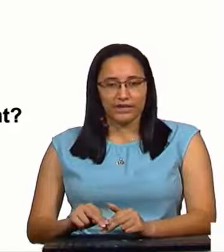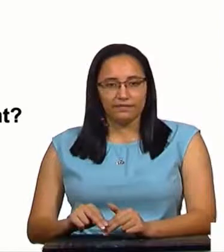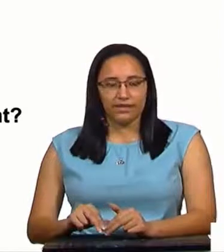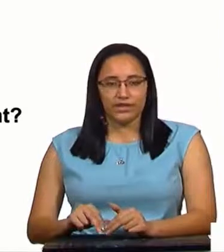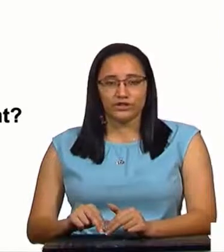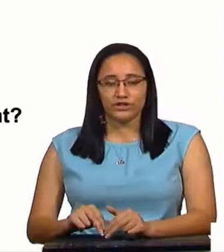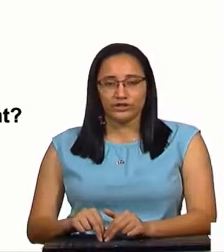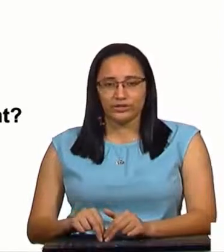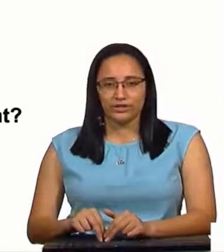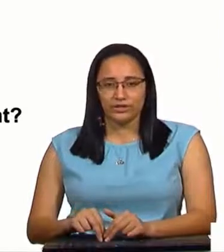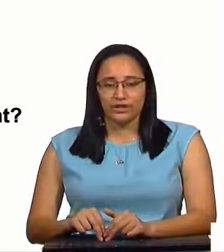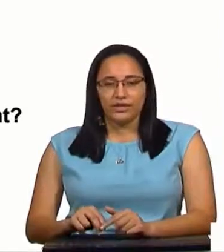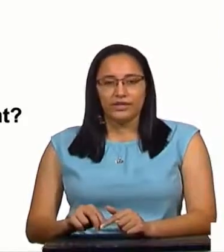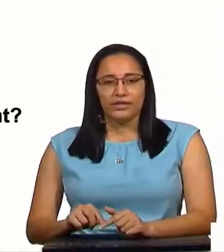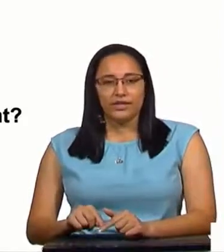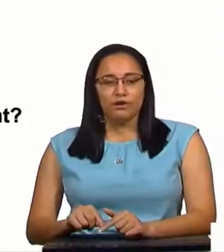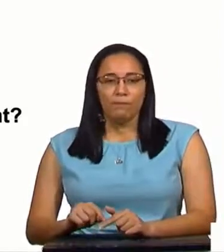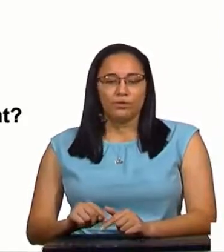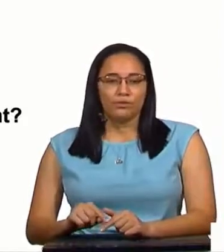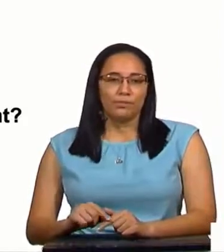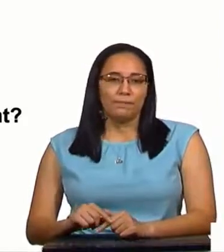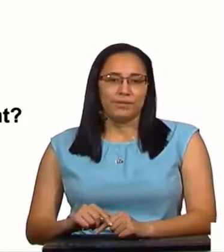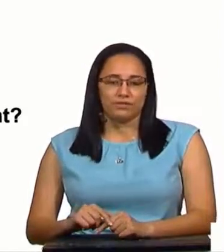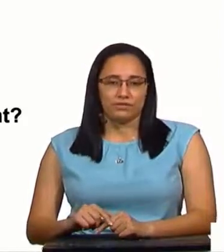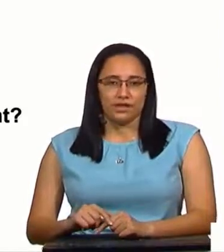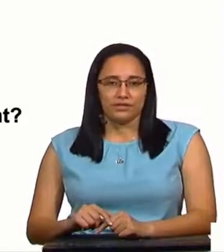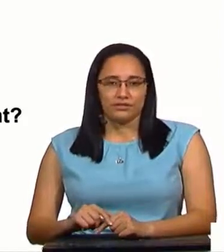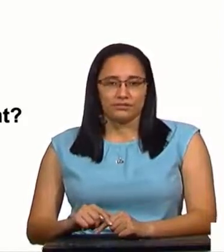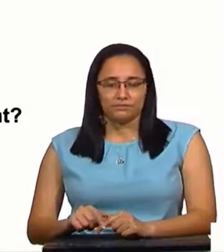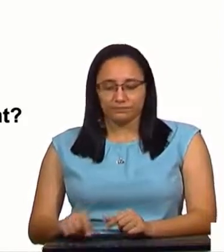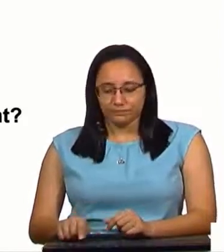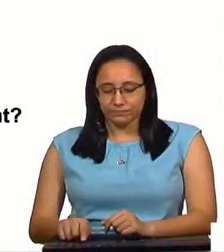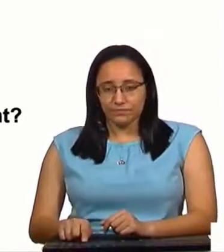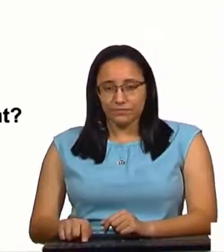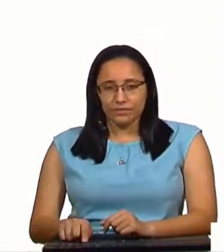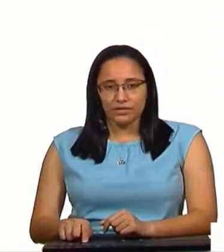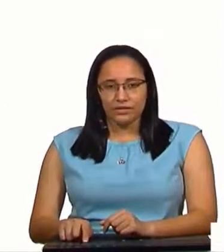posición entre el should y los pronombres personales.